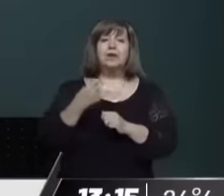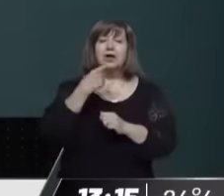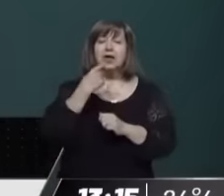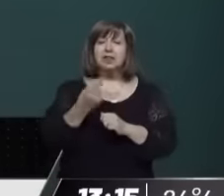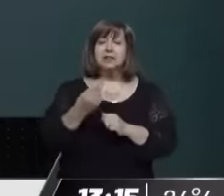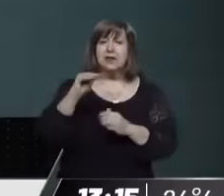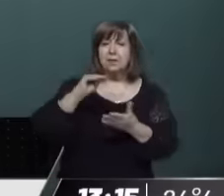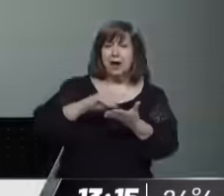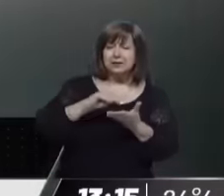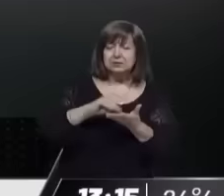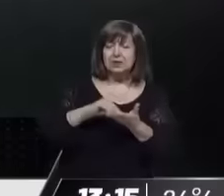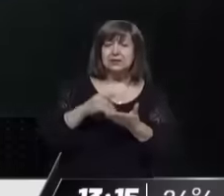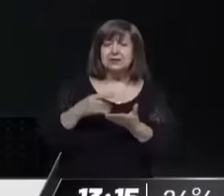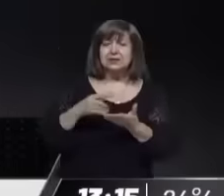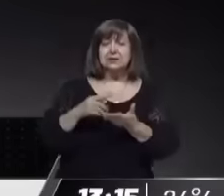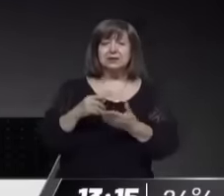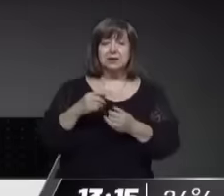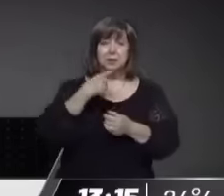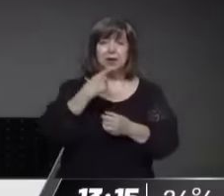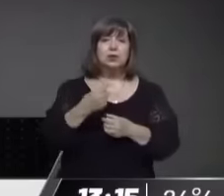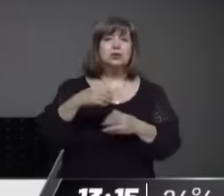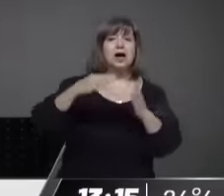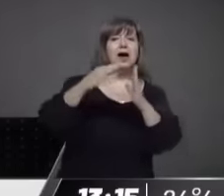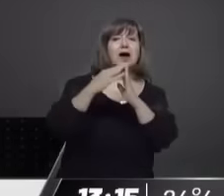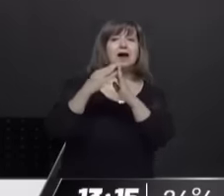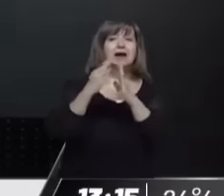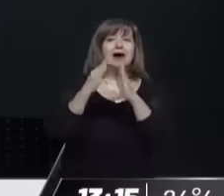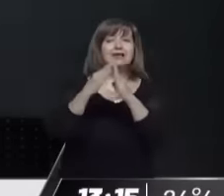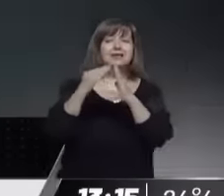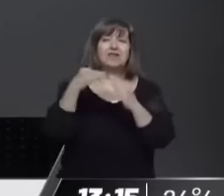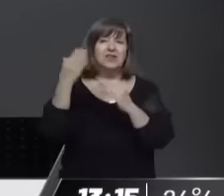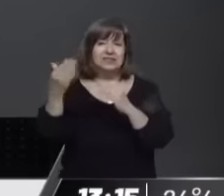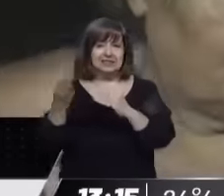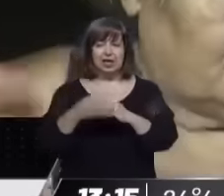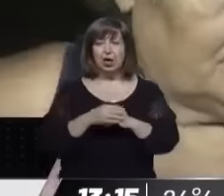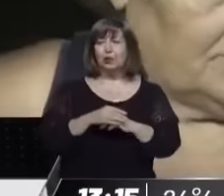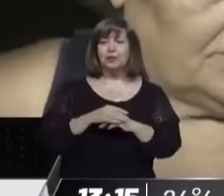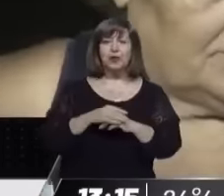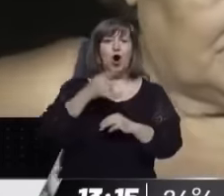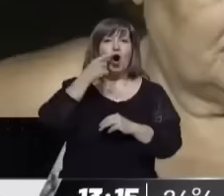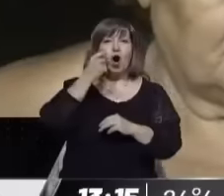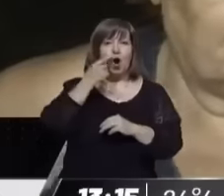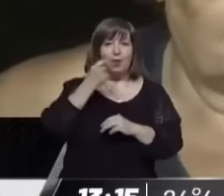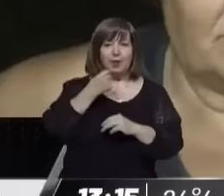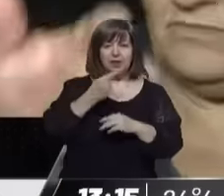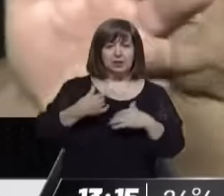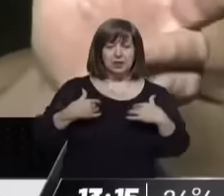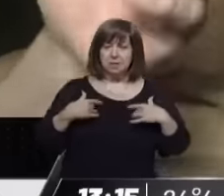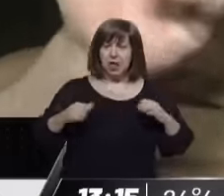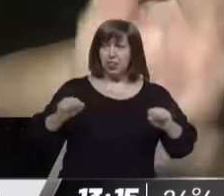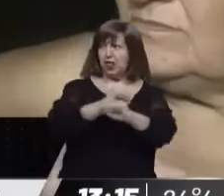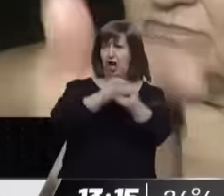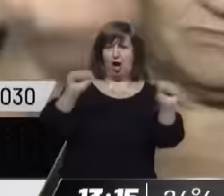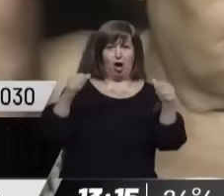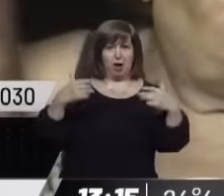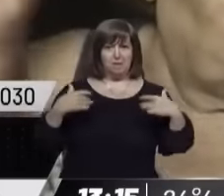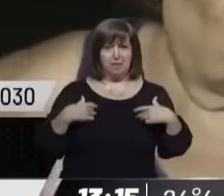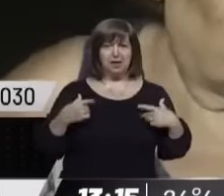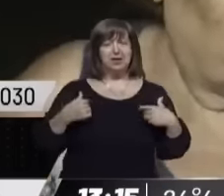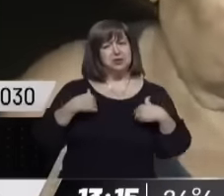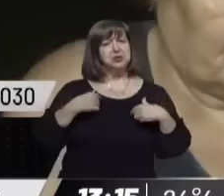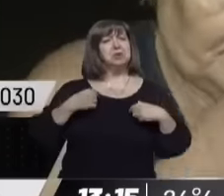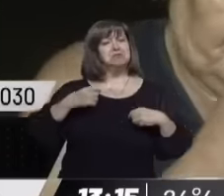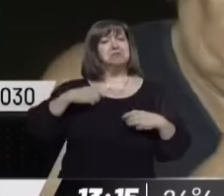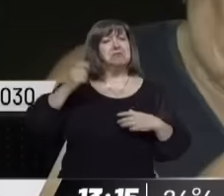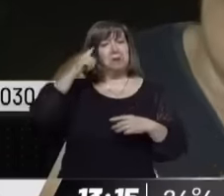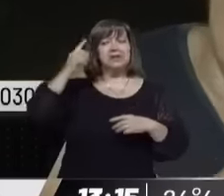piedra brutal ayer en Maipú. Fue una cosa que se vino de golpe, ¿viste? Estábamos acá, yo estaba por irme a